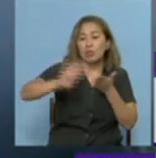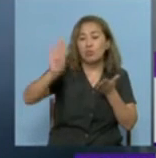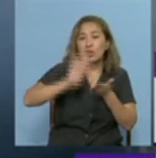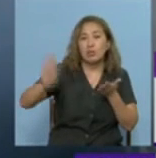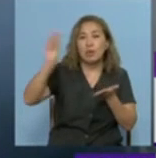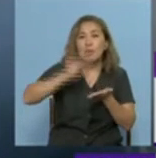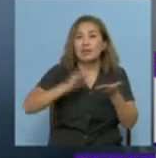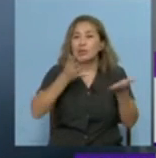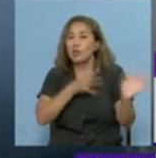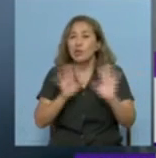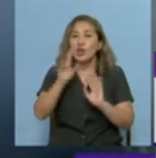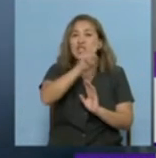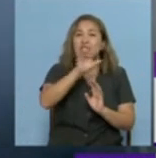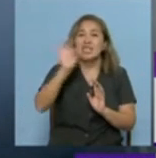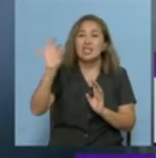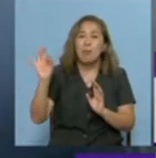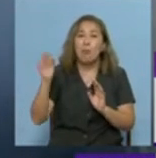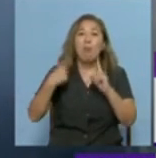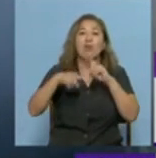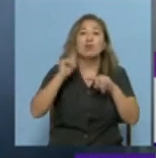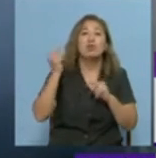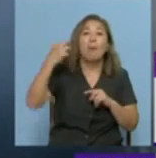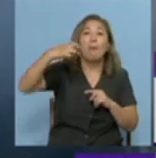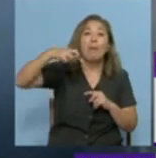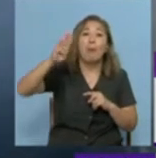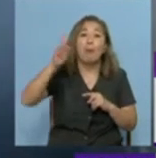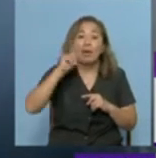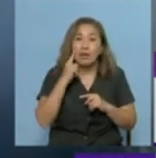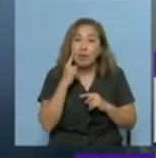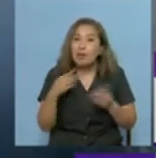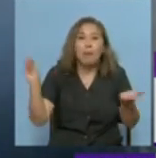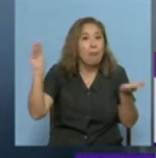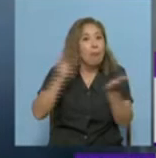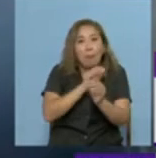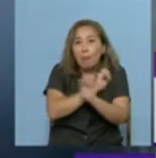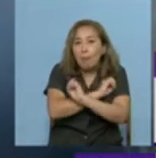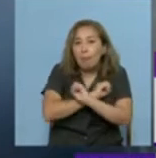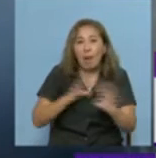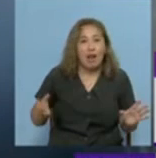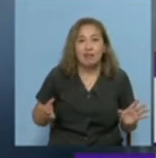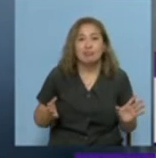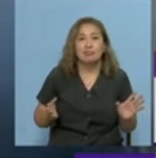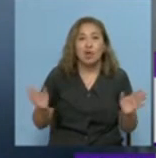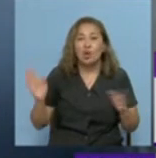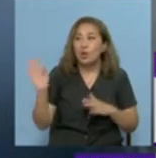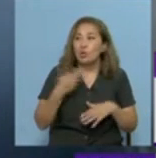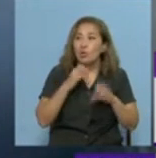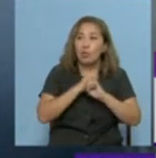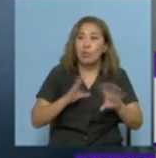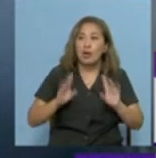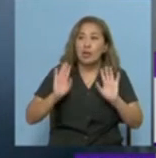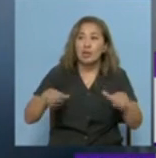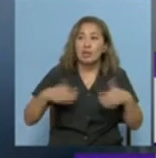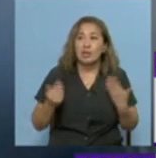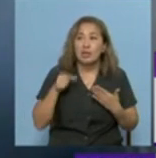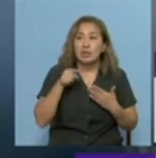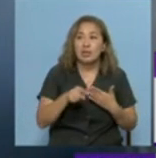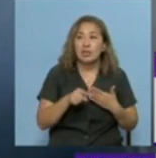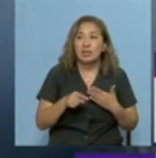que va a ser alrededor del 100% del PBI. Entonces, tan más mal las cosas no podrían haberlas hecho. Por lo tanto, yo creo